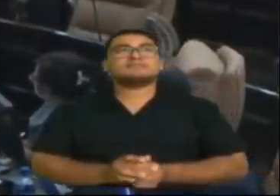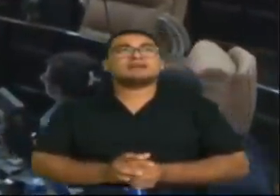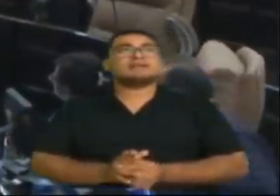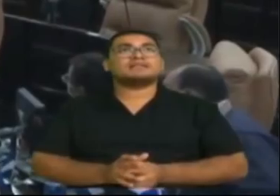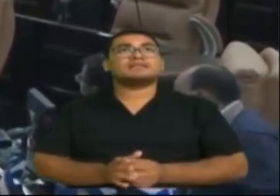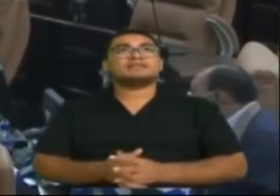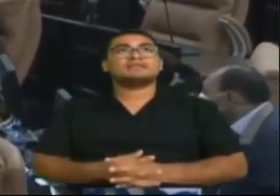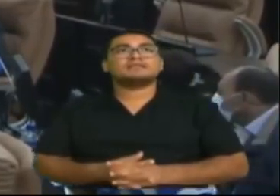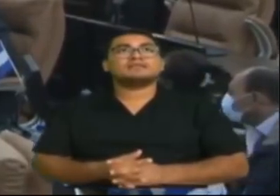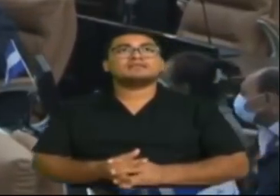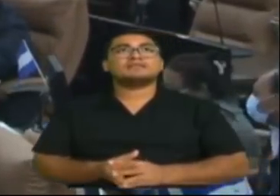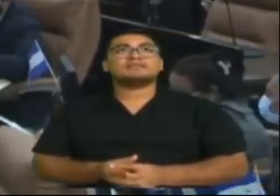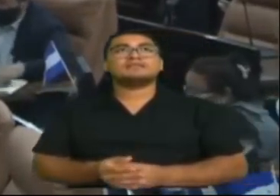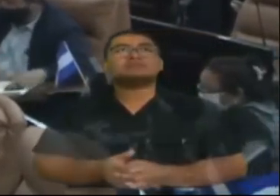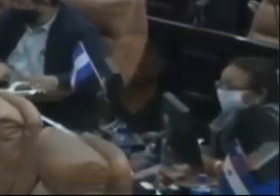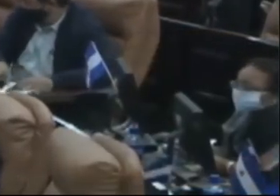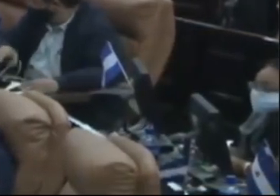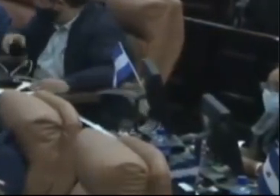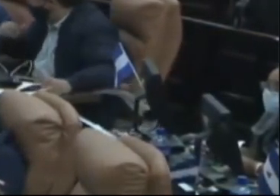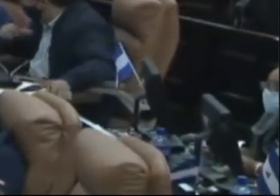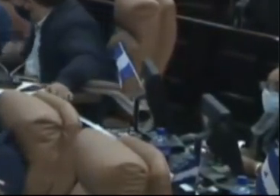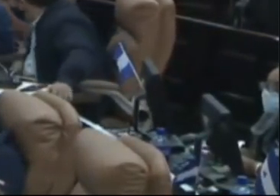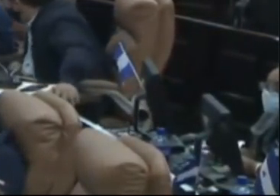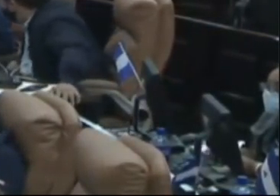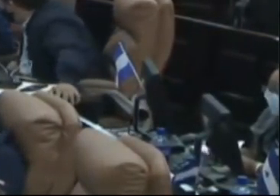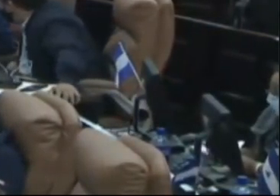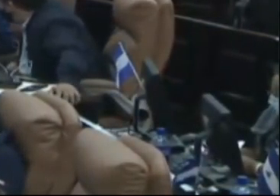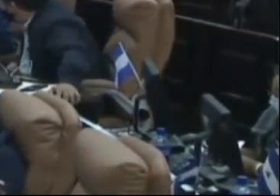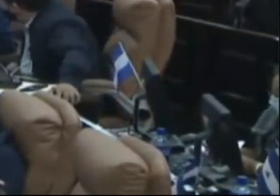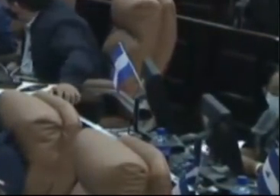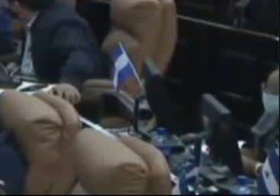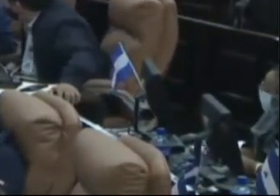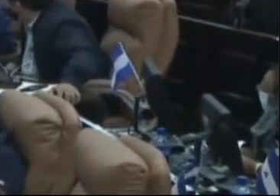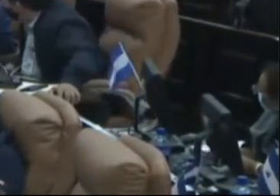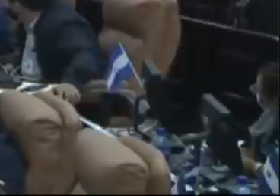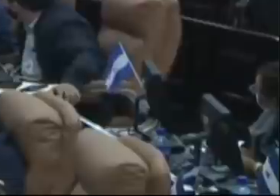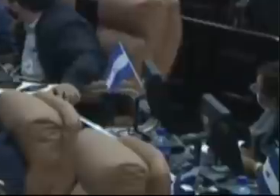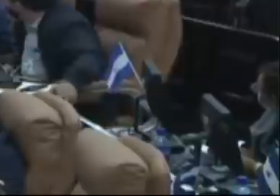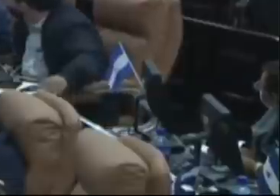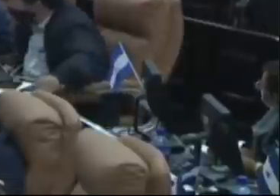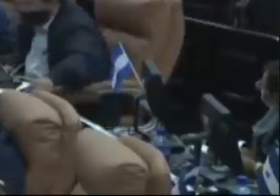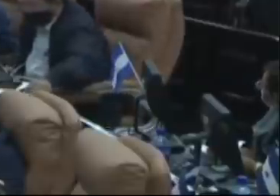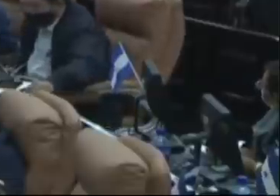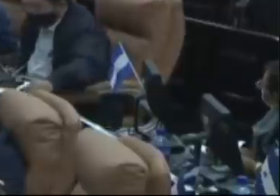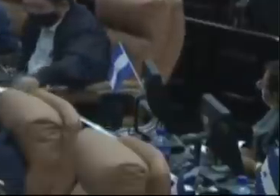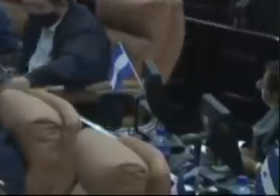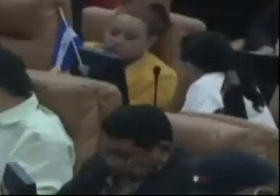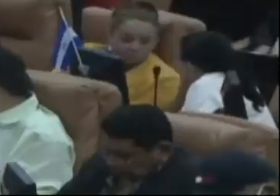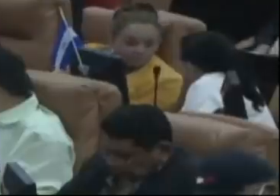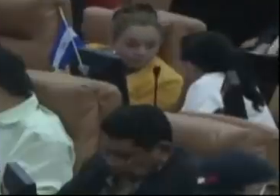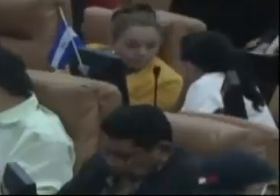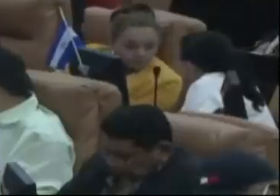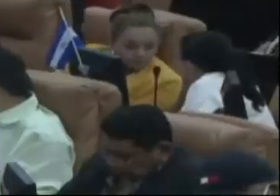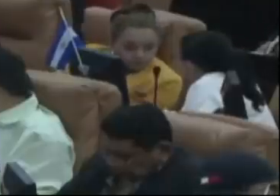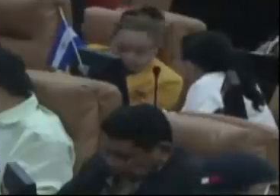se quita la condición de diputada a la señora María Fernanda Flores.